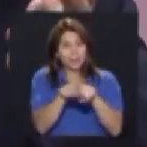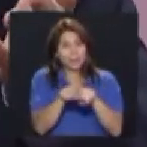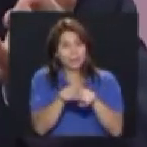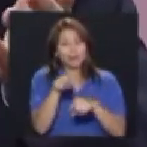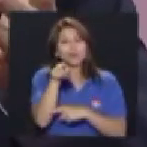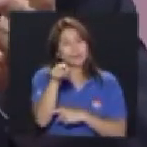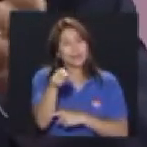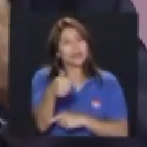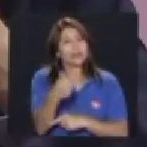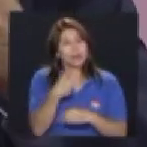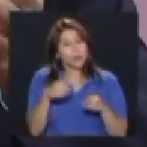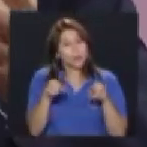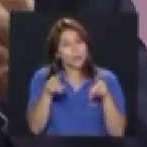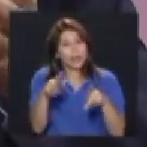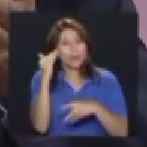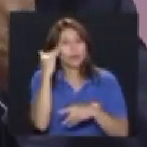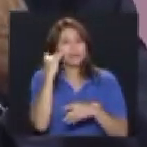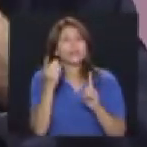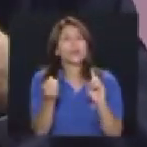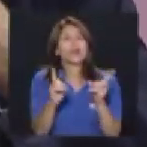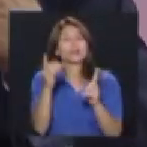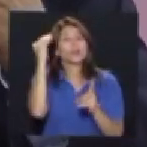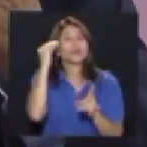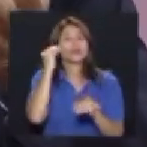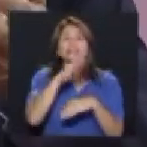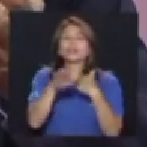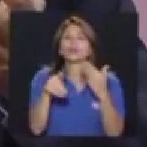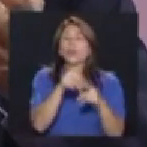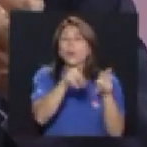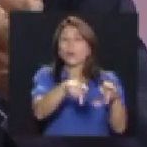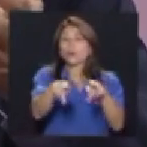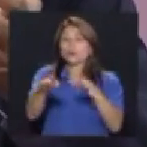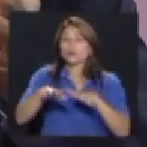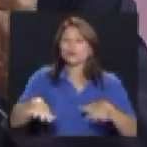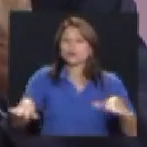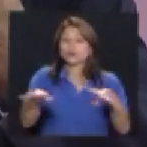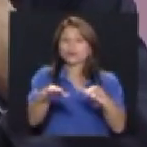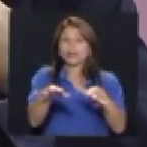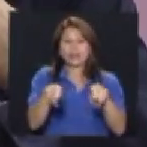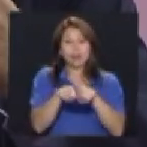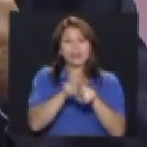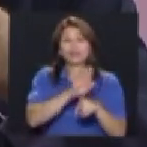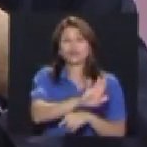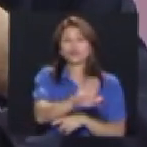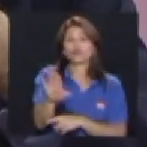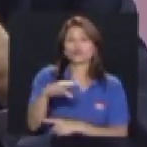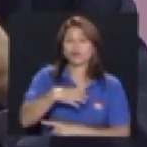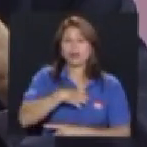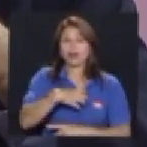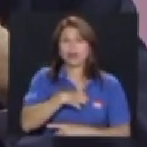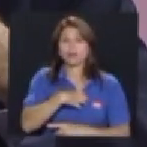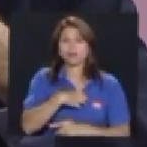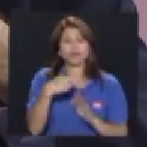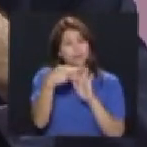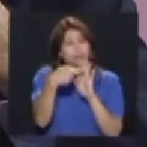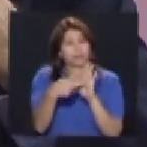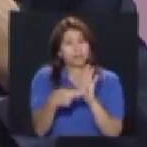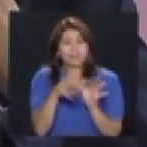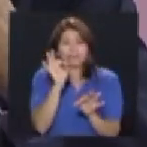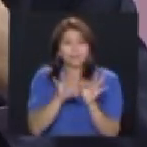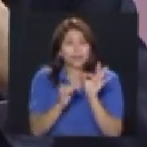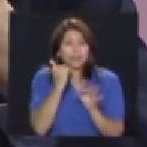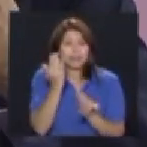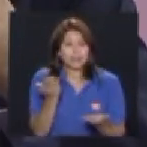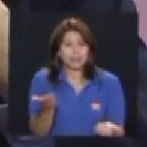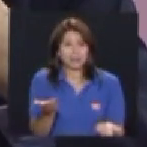conocer las opiniones de todos y los reclamos de todos. En ese sentido son reglas muy sencillas